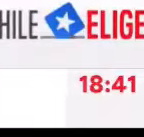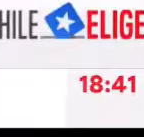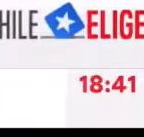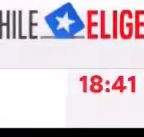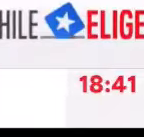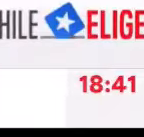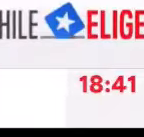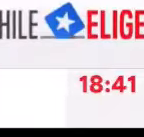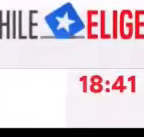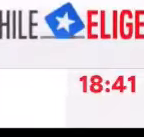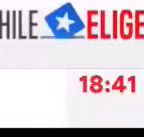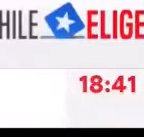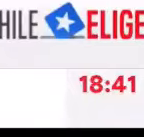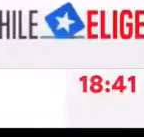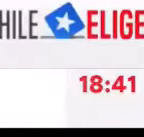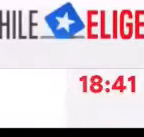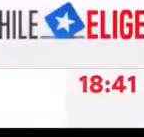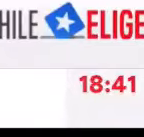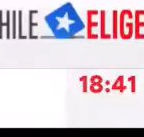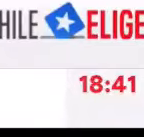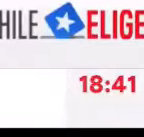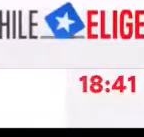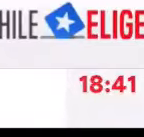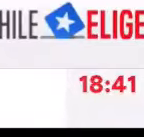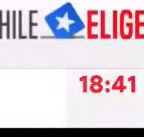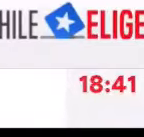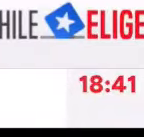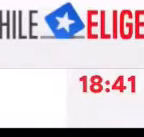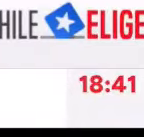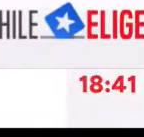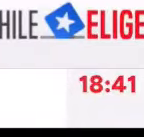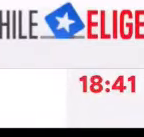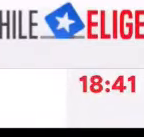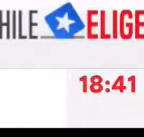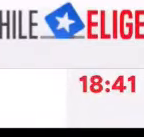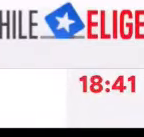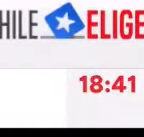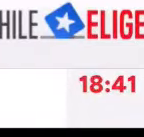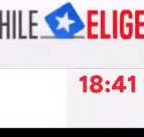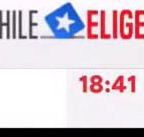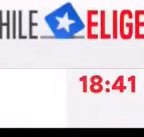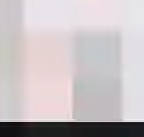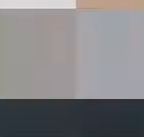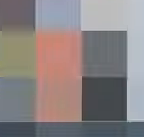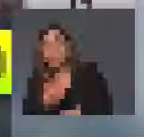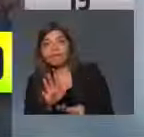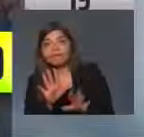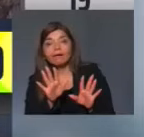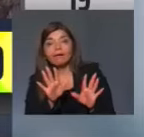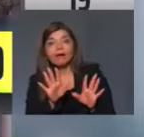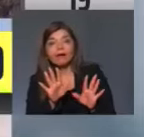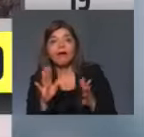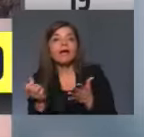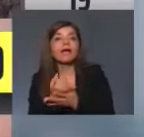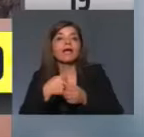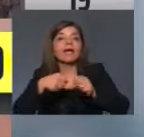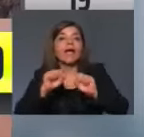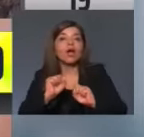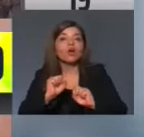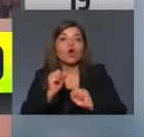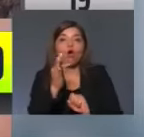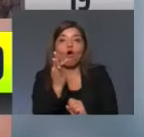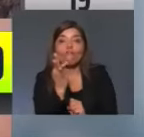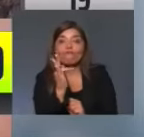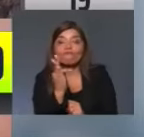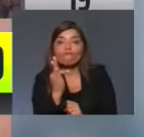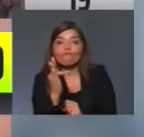Sandoval. Están haciendo todas las mesas y están realizando su escrutinio. Ganó Francisco Rego